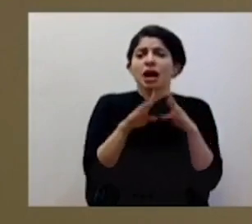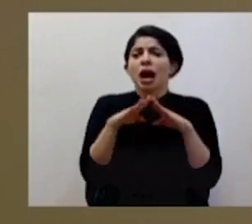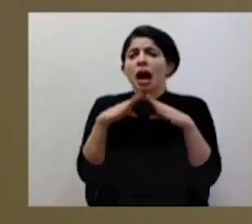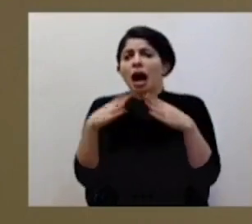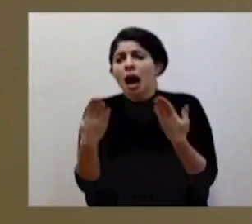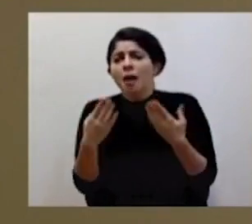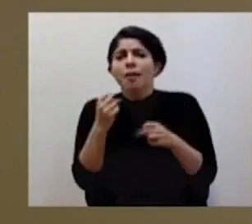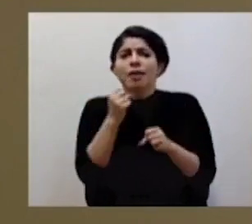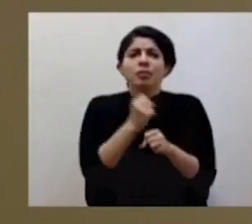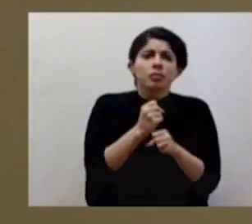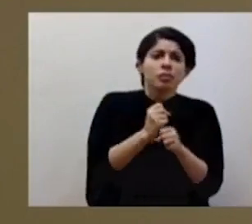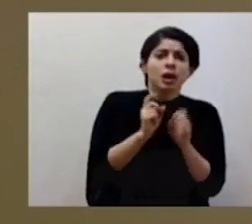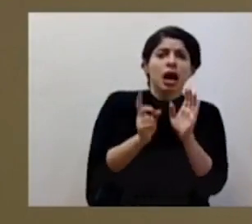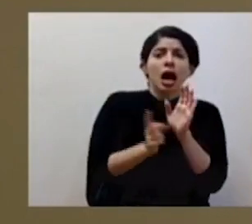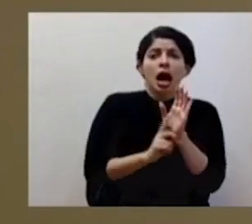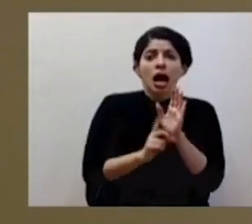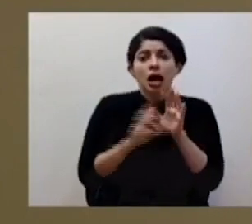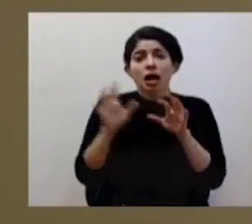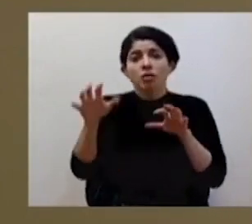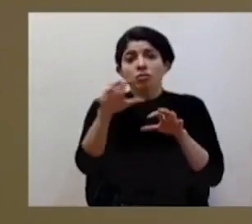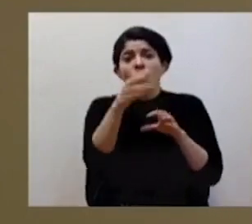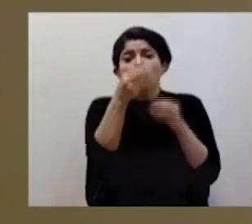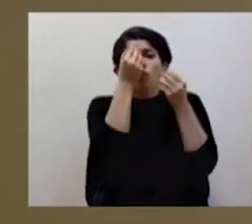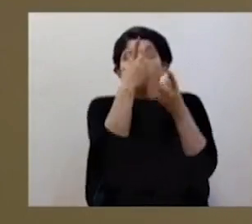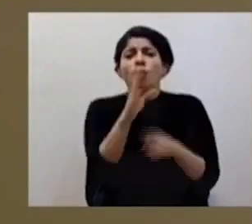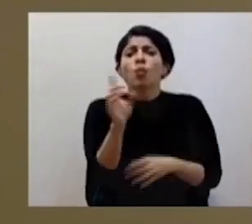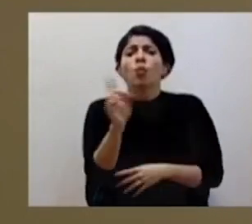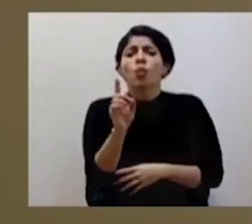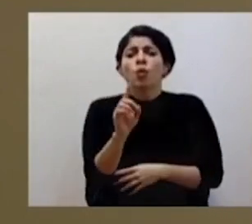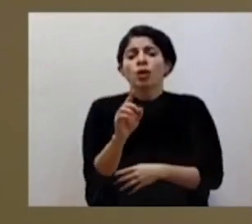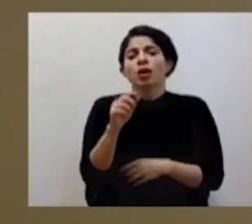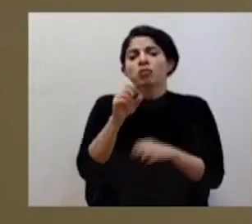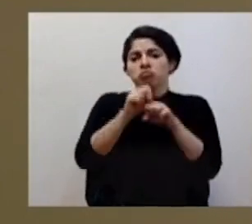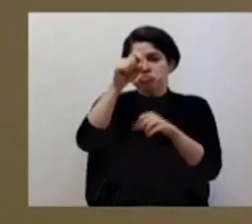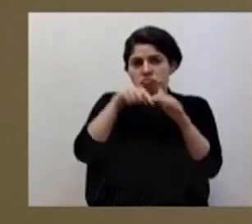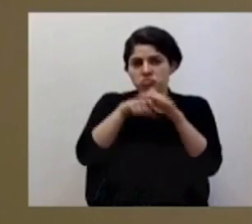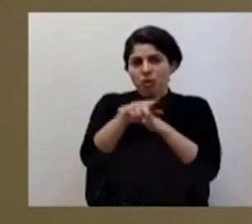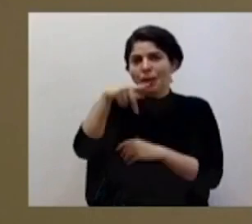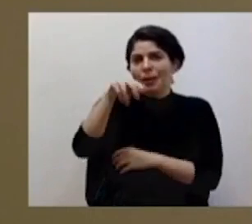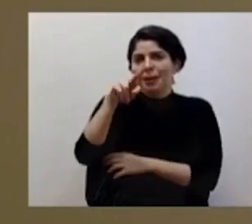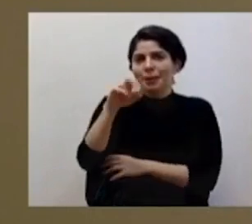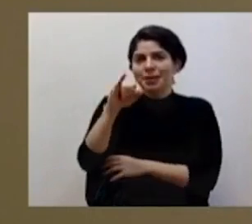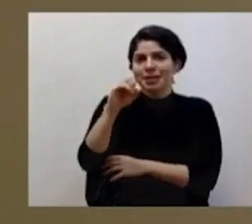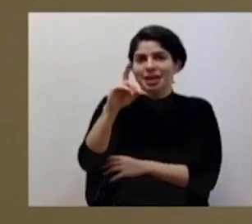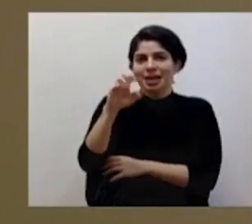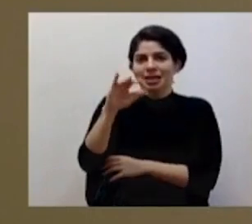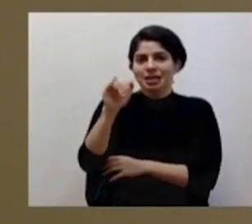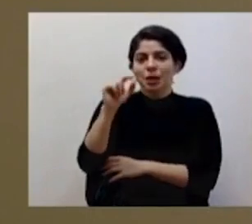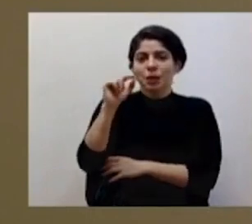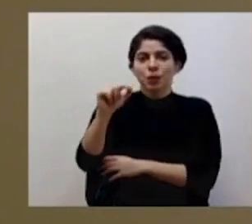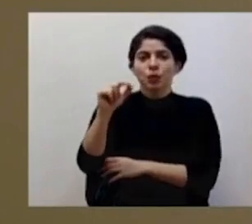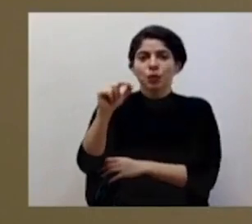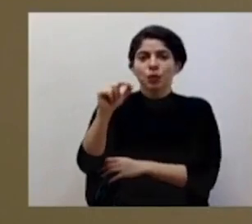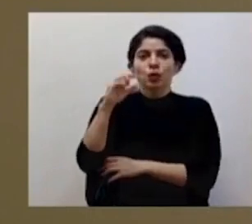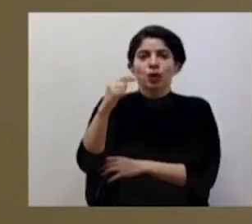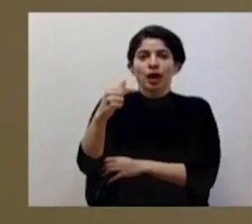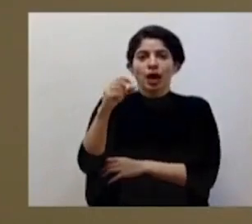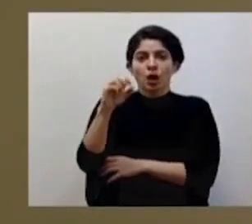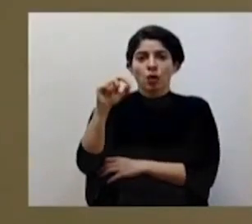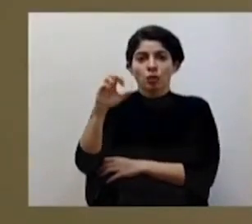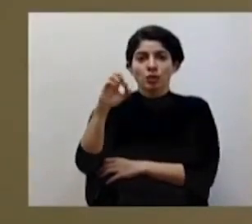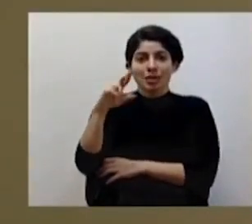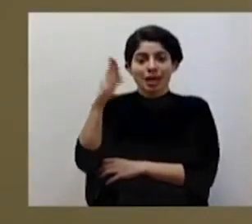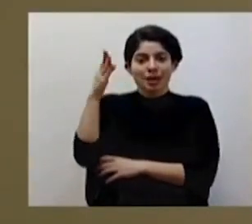apertura, operación y alertas en los distintos cantones, pueden visitar el sitio presidencia.go.cr barra inclinada alertas.